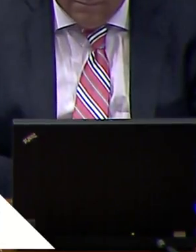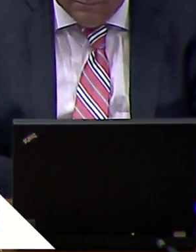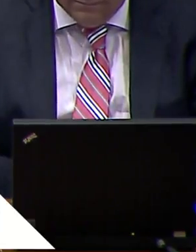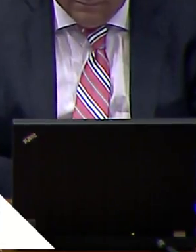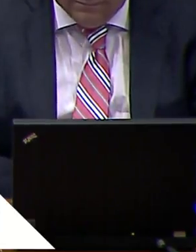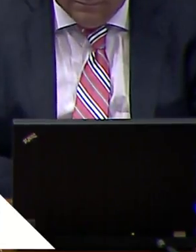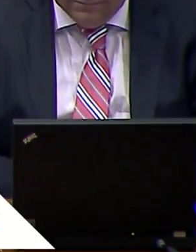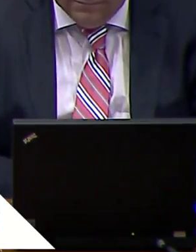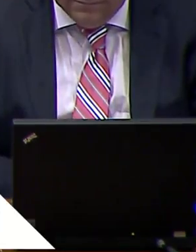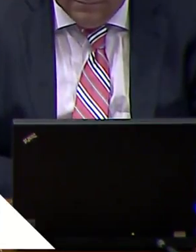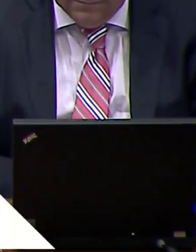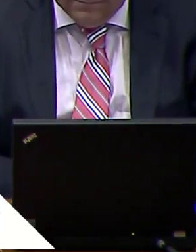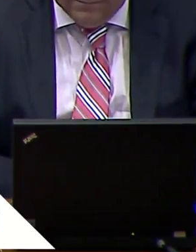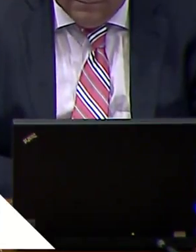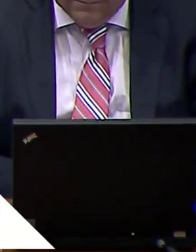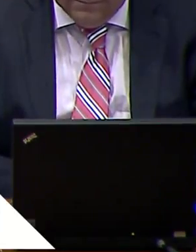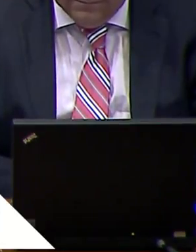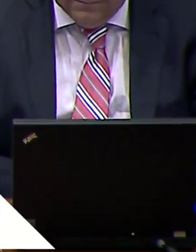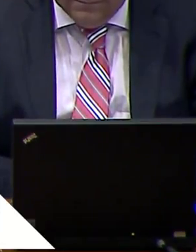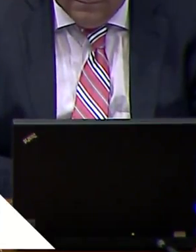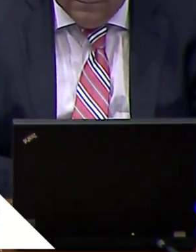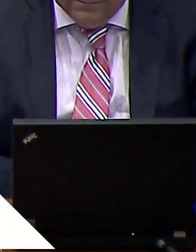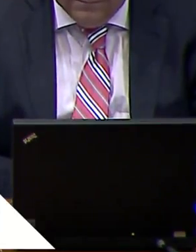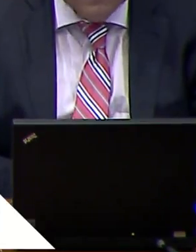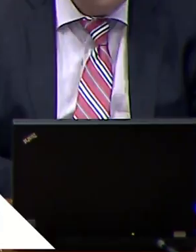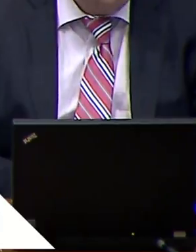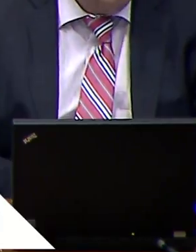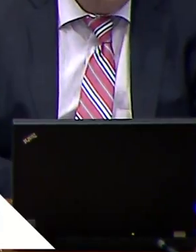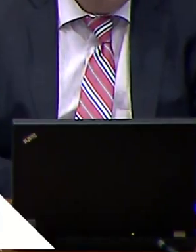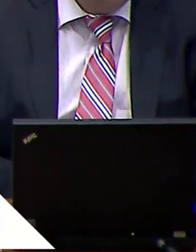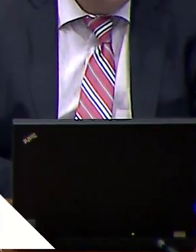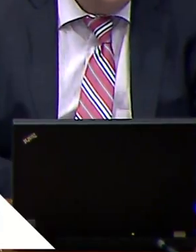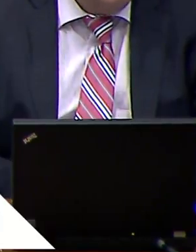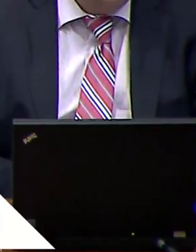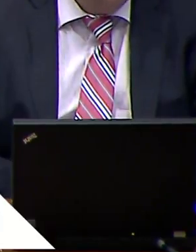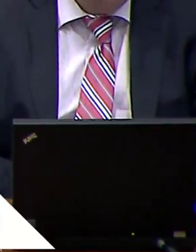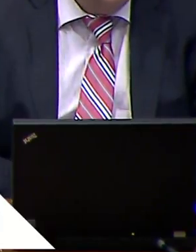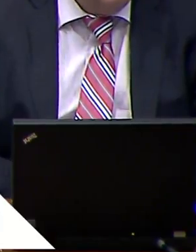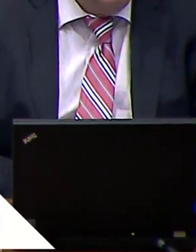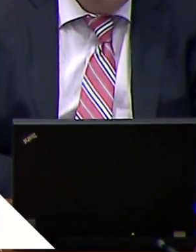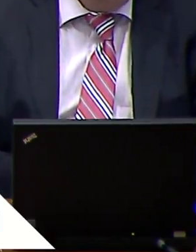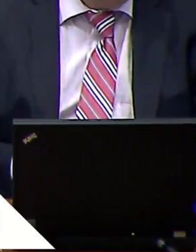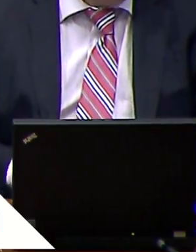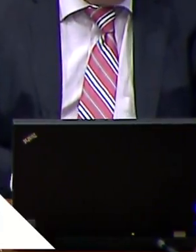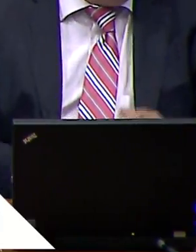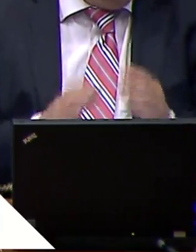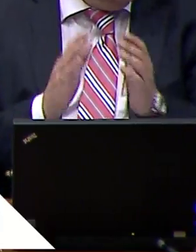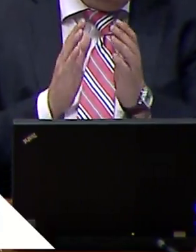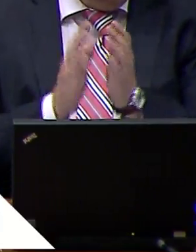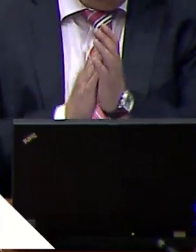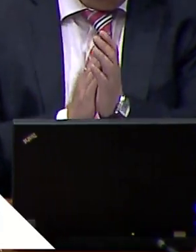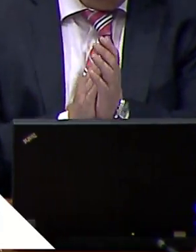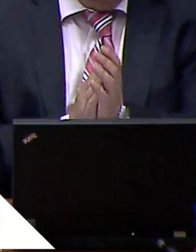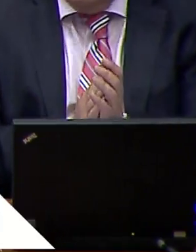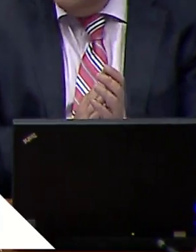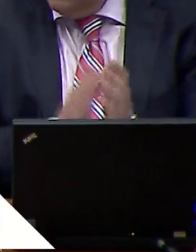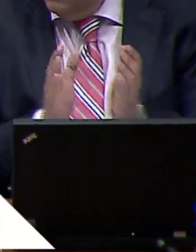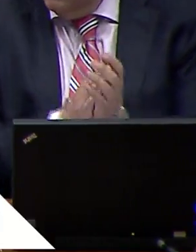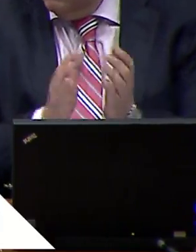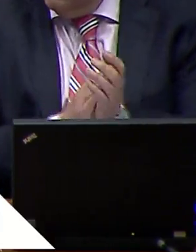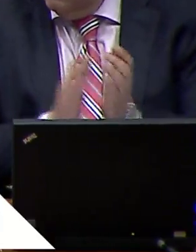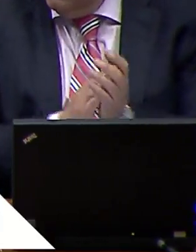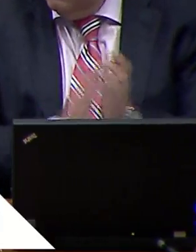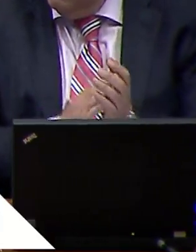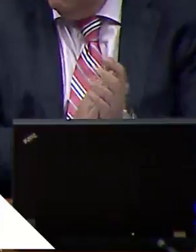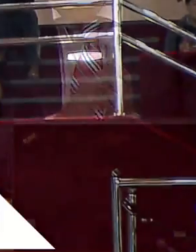Jonathan Arancibia ellos han sido invitados por el diputado Leonardo Soto bienvenidos chiquillos están en su